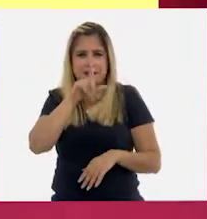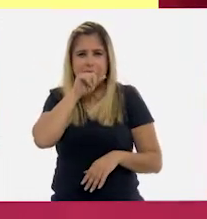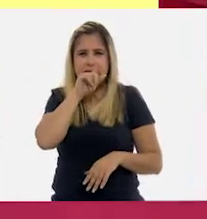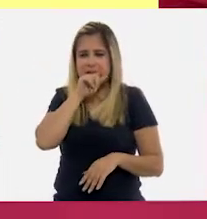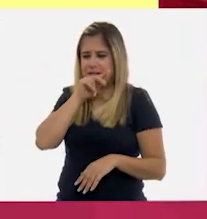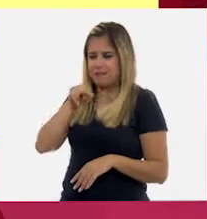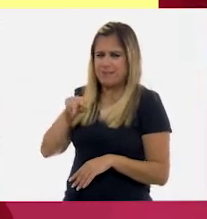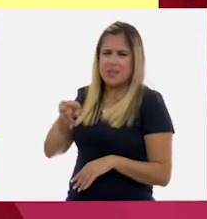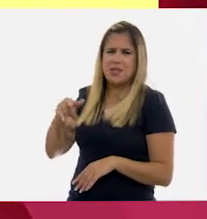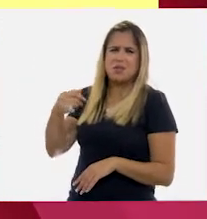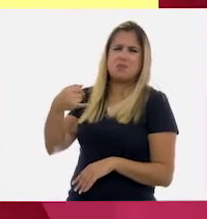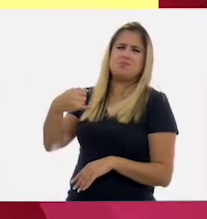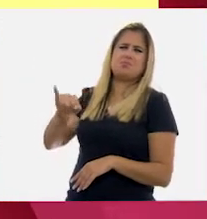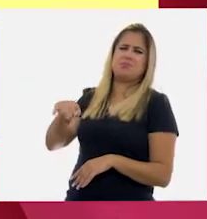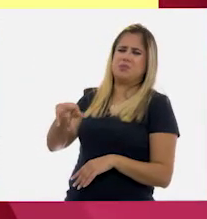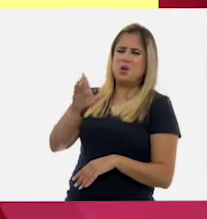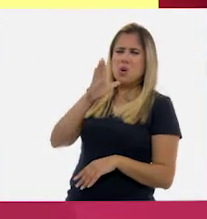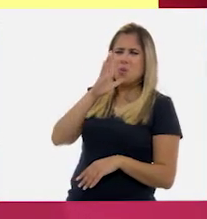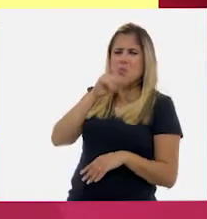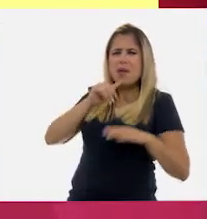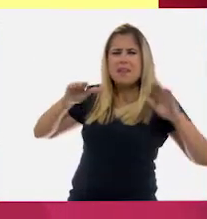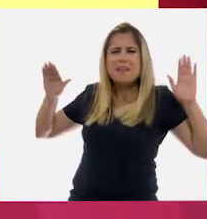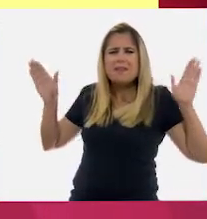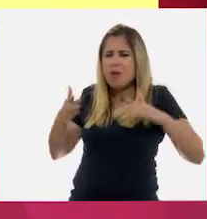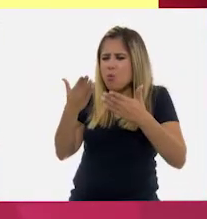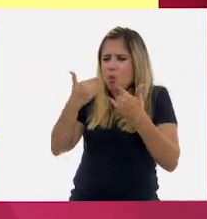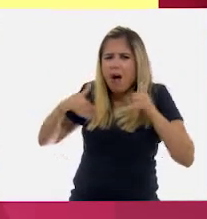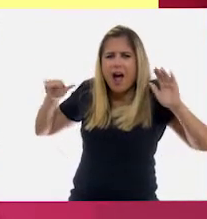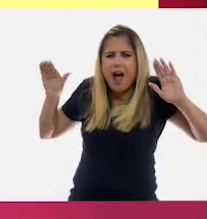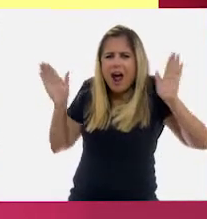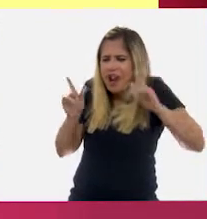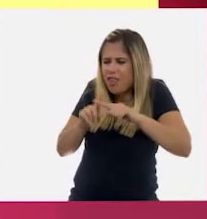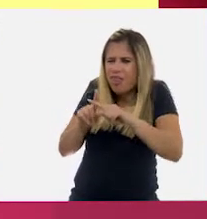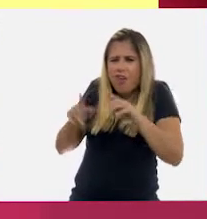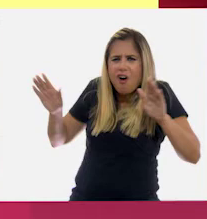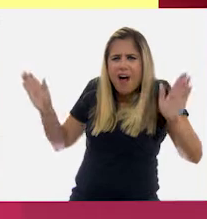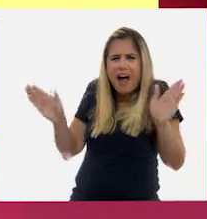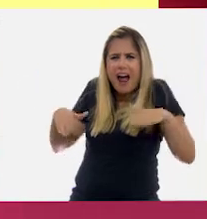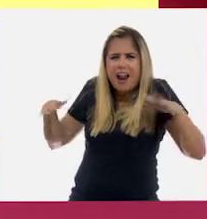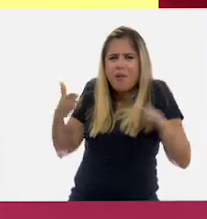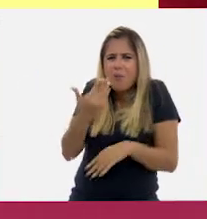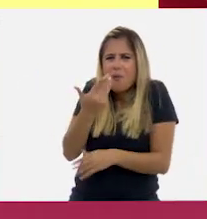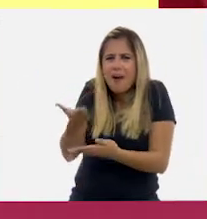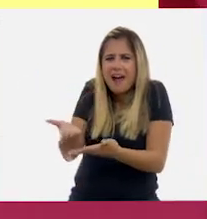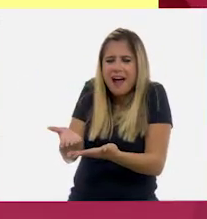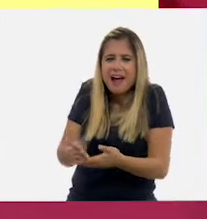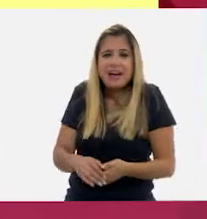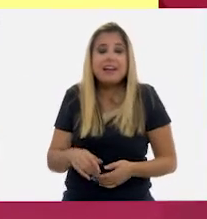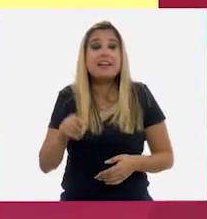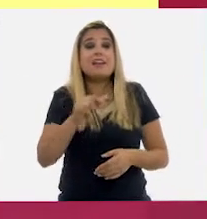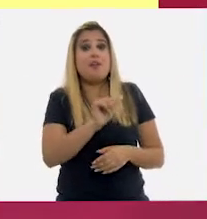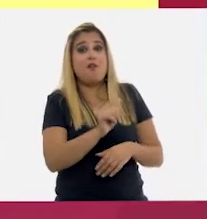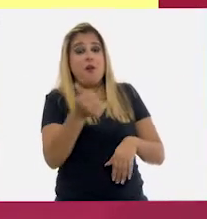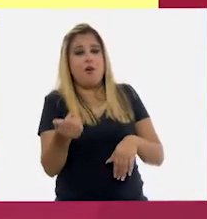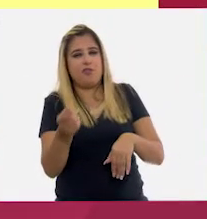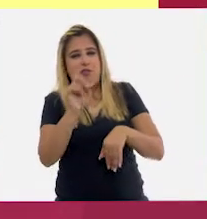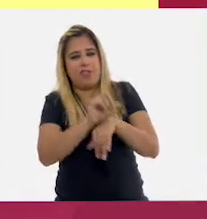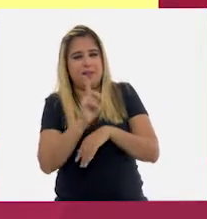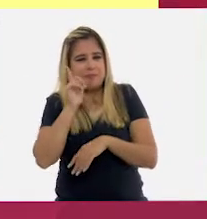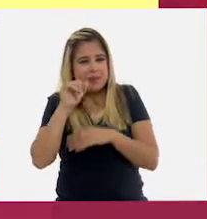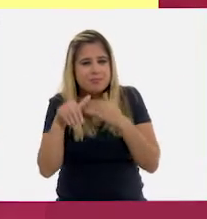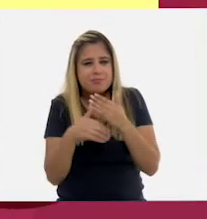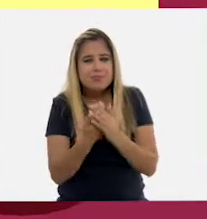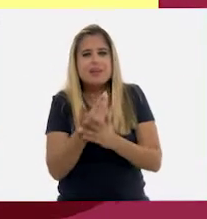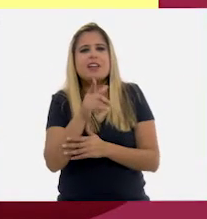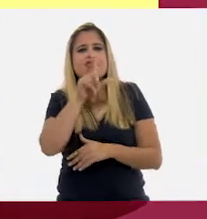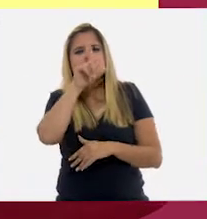contestó que no podía volar porque no tenía alas. Otro día les dijo a dos zopilotes que